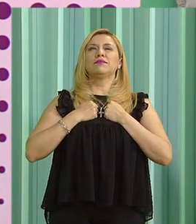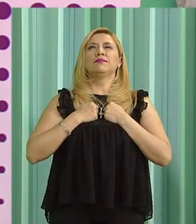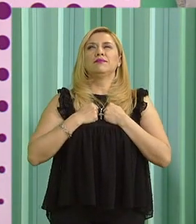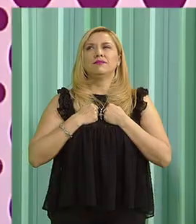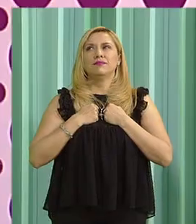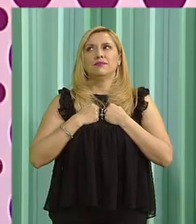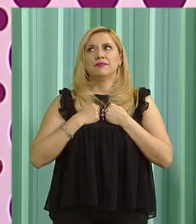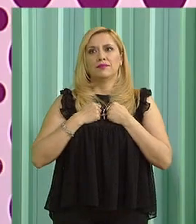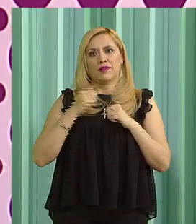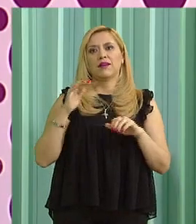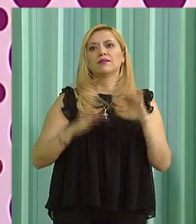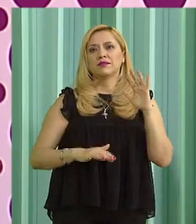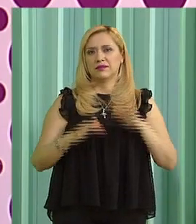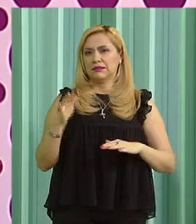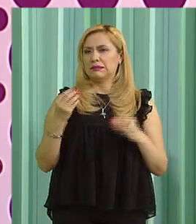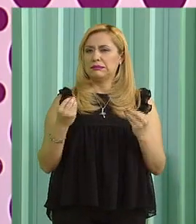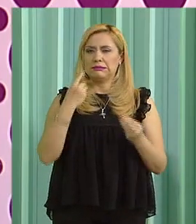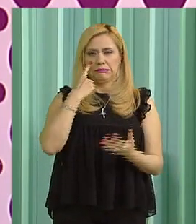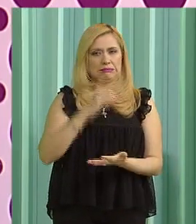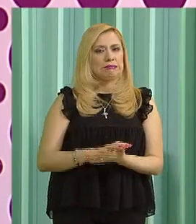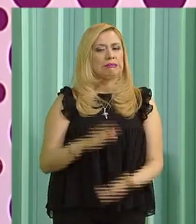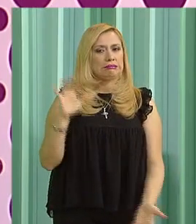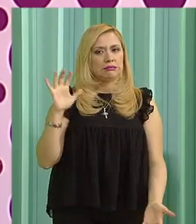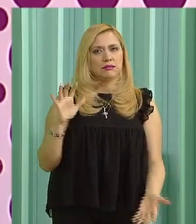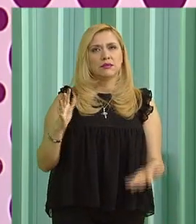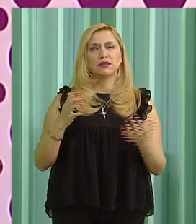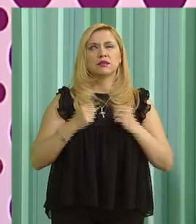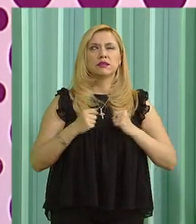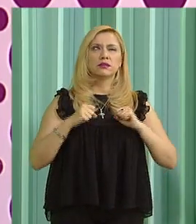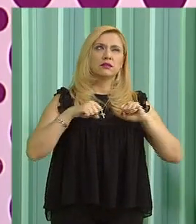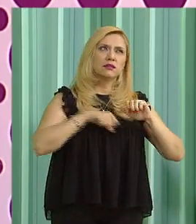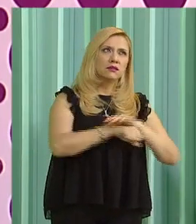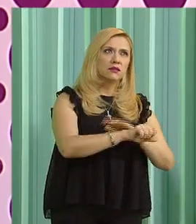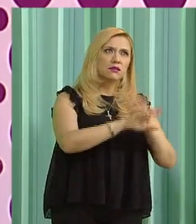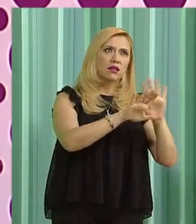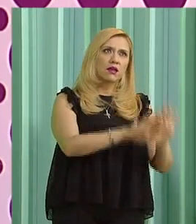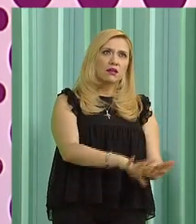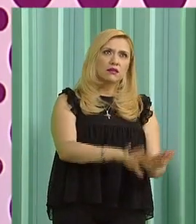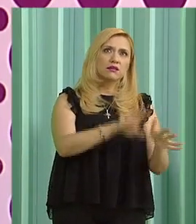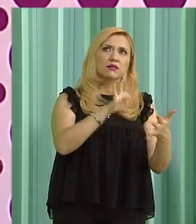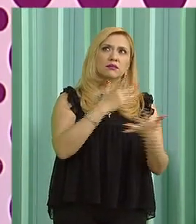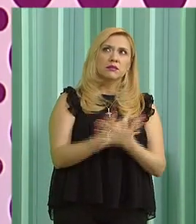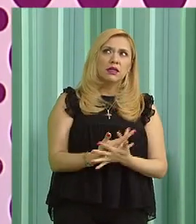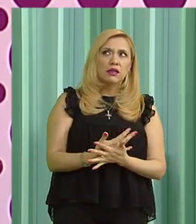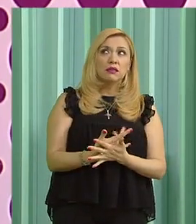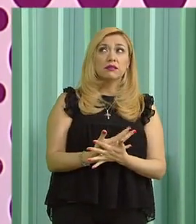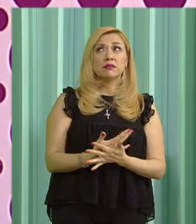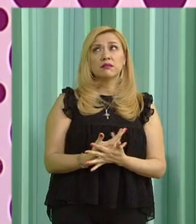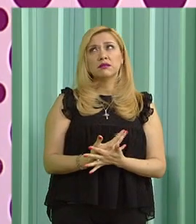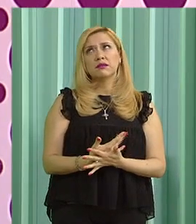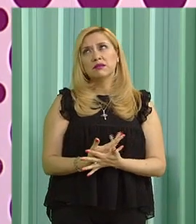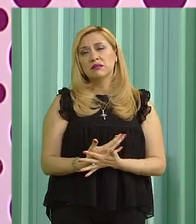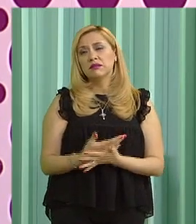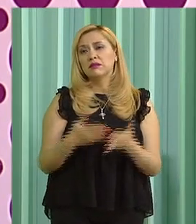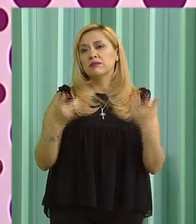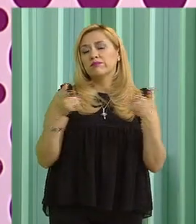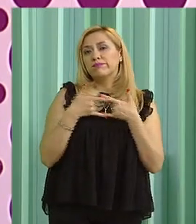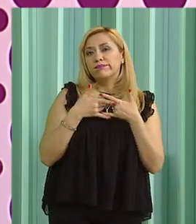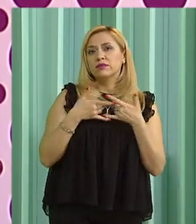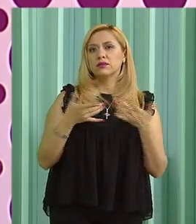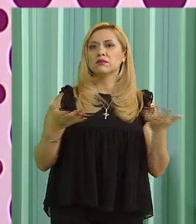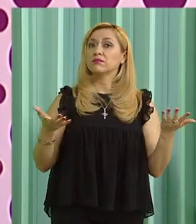muchos casos se da, y todo el proceso de asimilación para el nuevo país, y